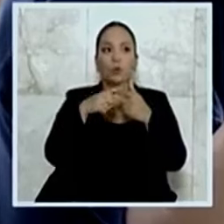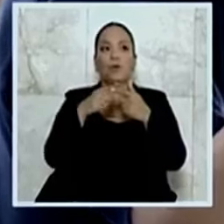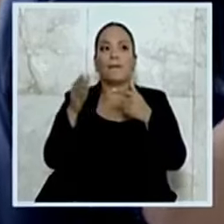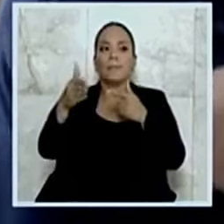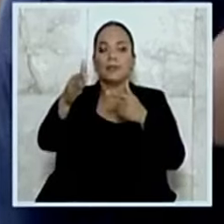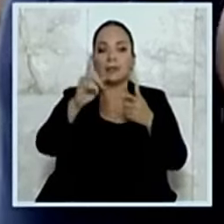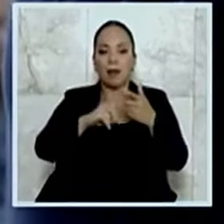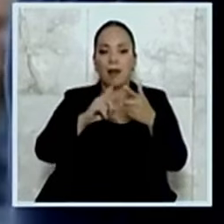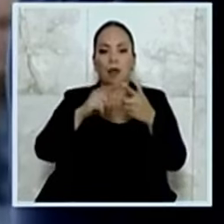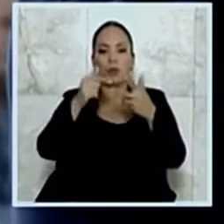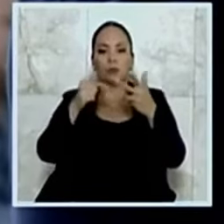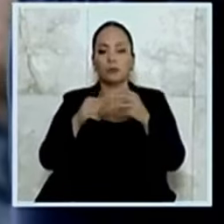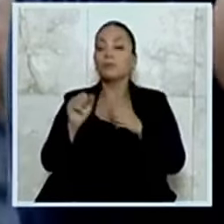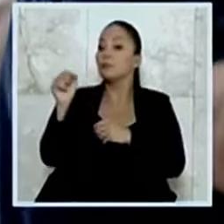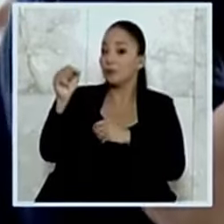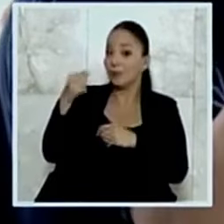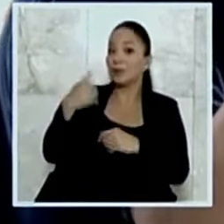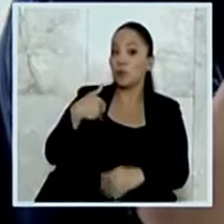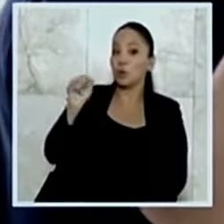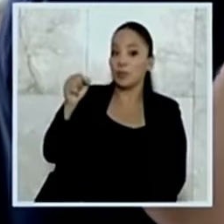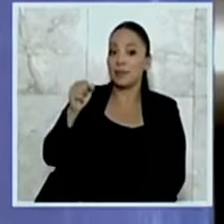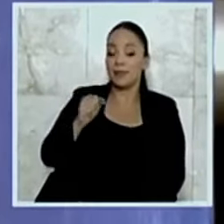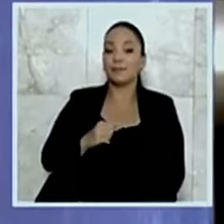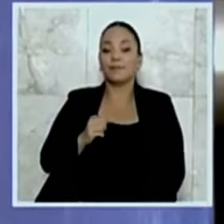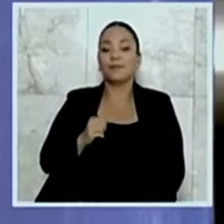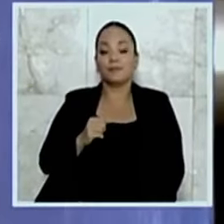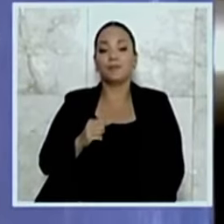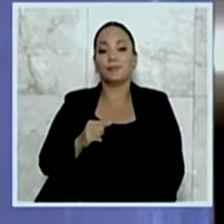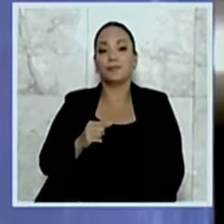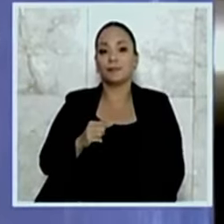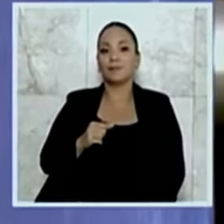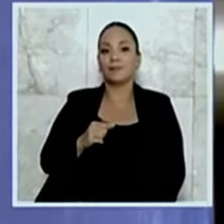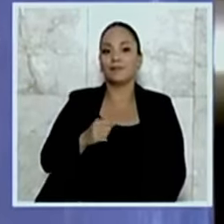granjas acuícolas para la siembra de camarones,